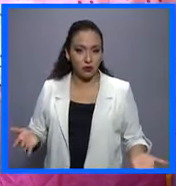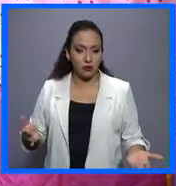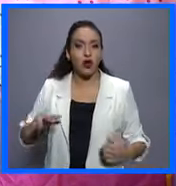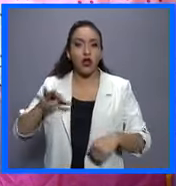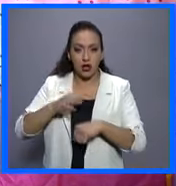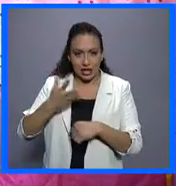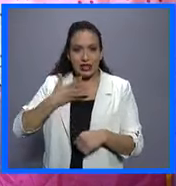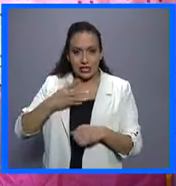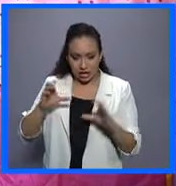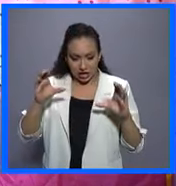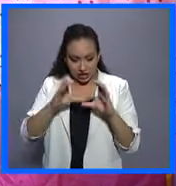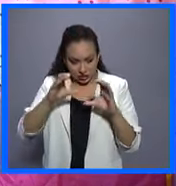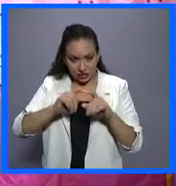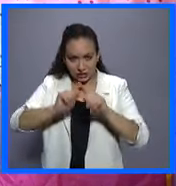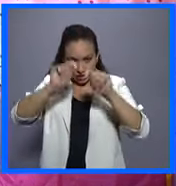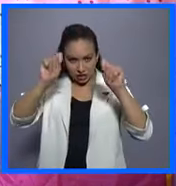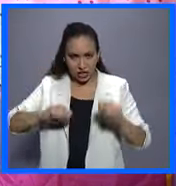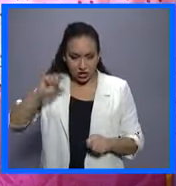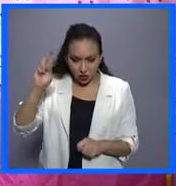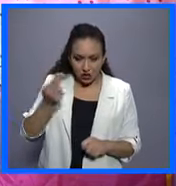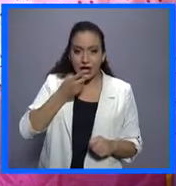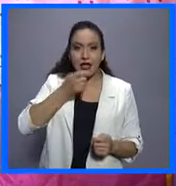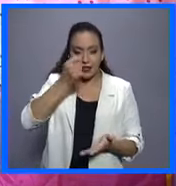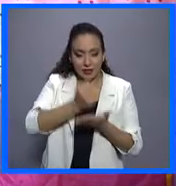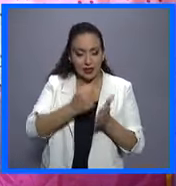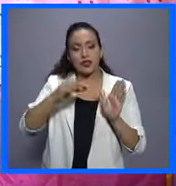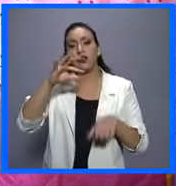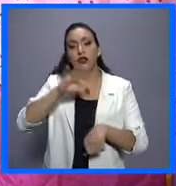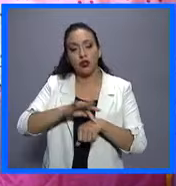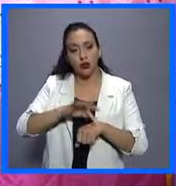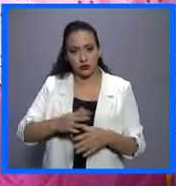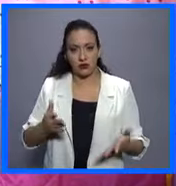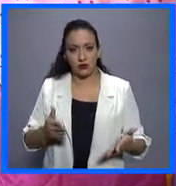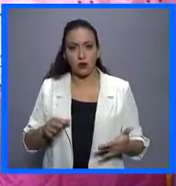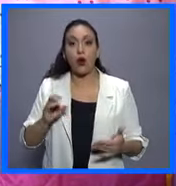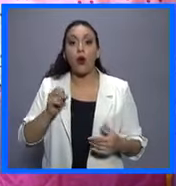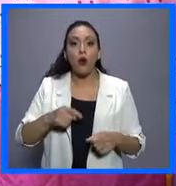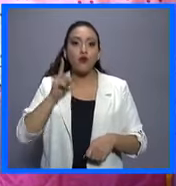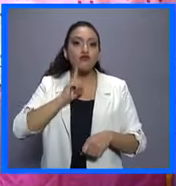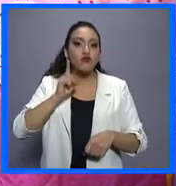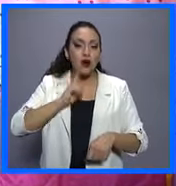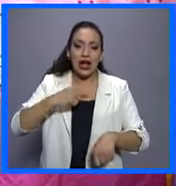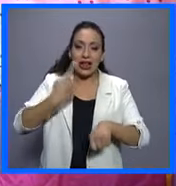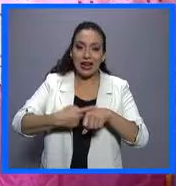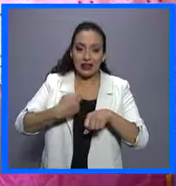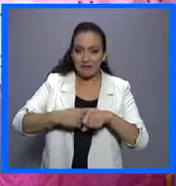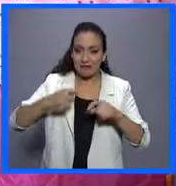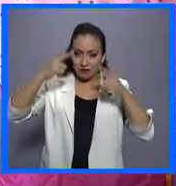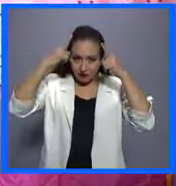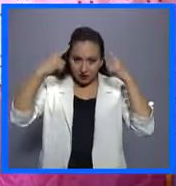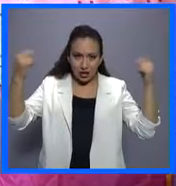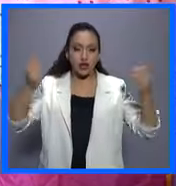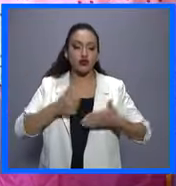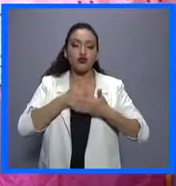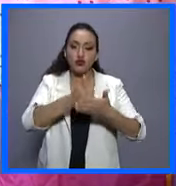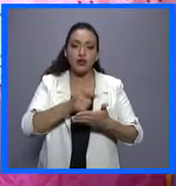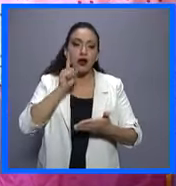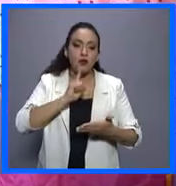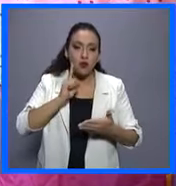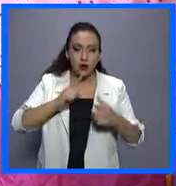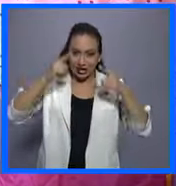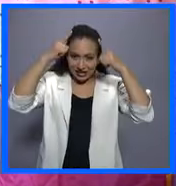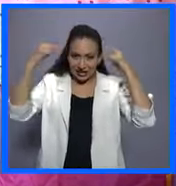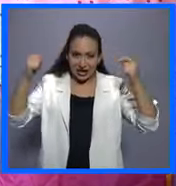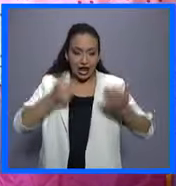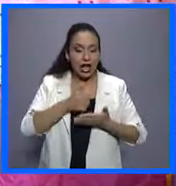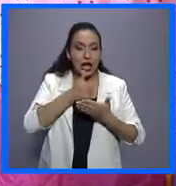una cédula profesional de la universidad, las enfermeras obstétricas con una cédula profesional de